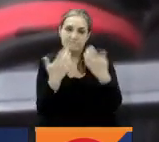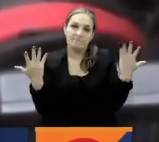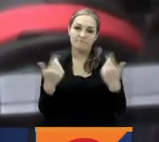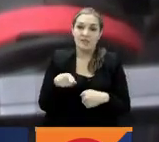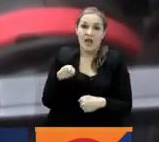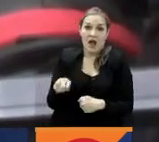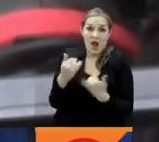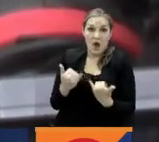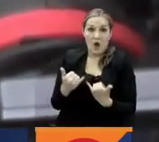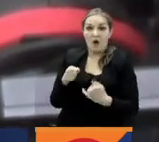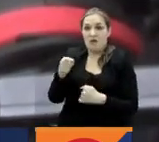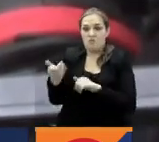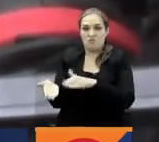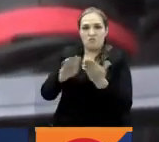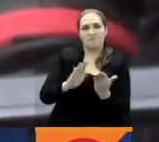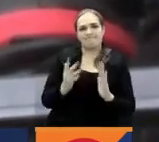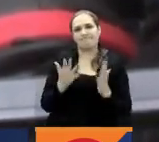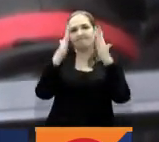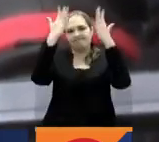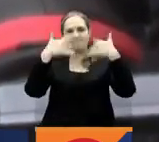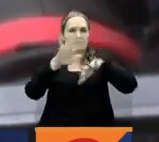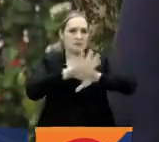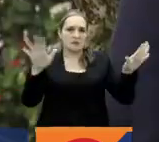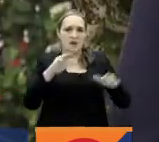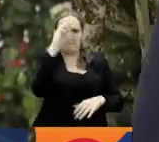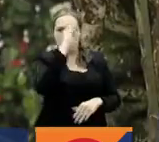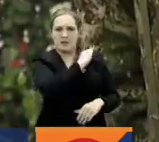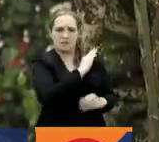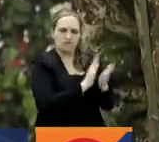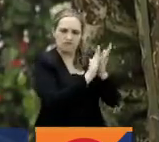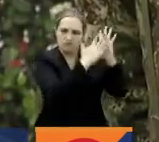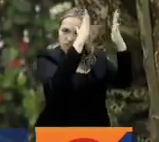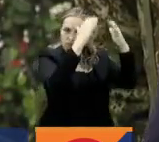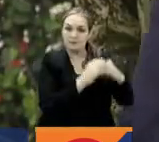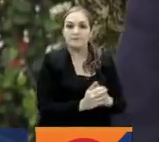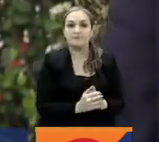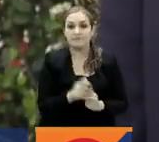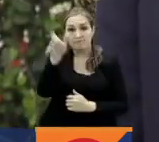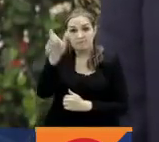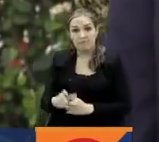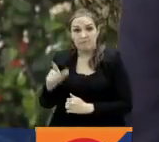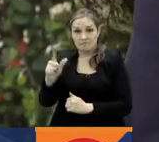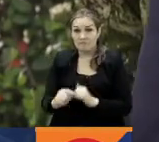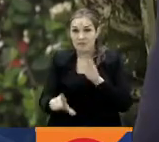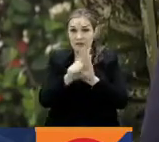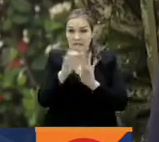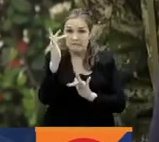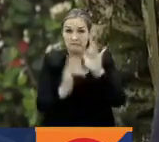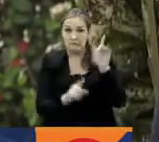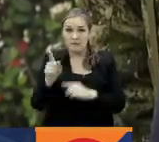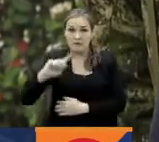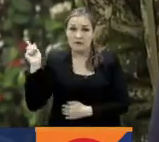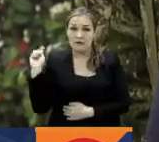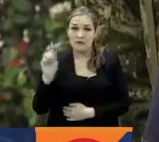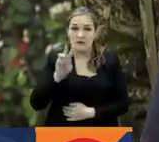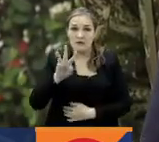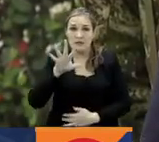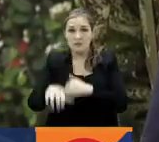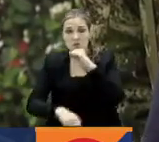esa acción contundente de la fuerza pública. Este es un delincuente de más de 35